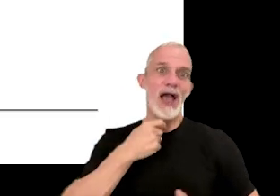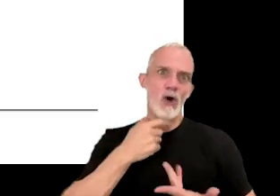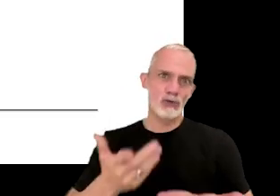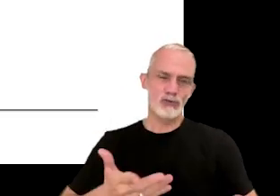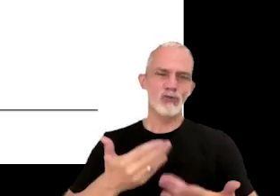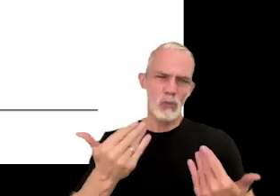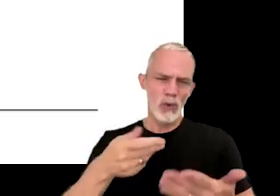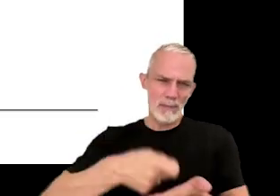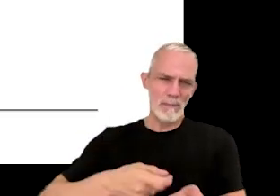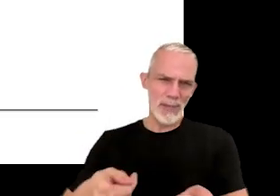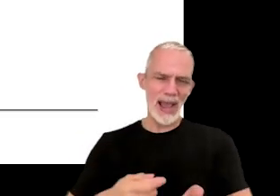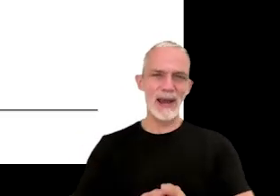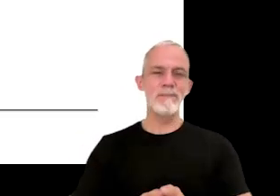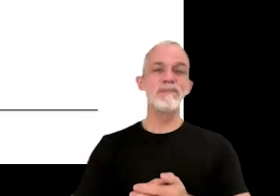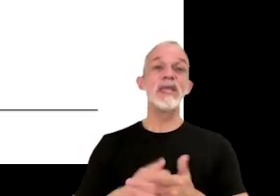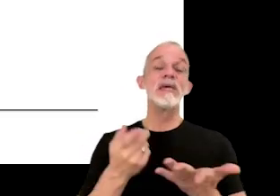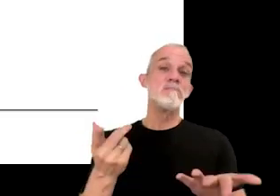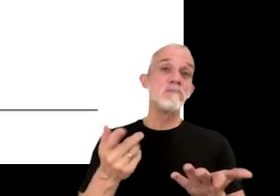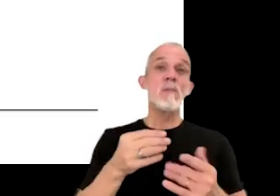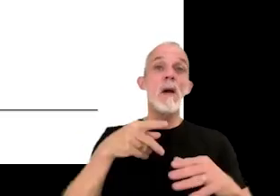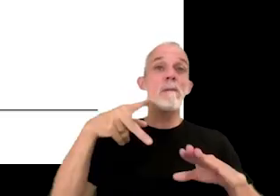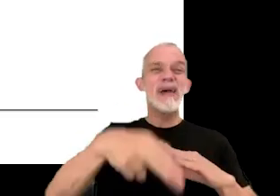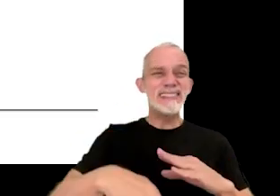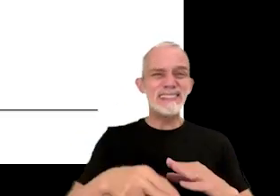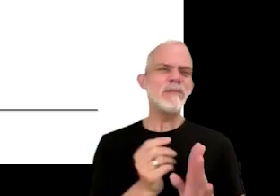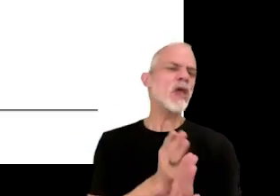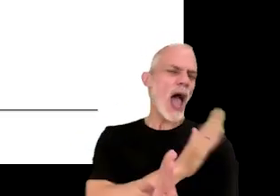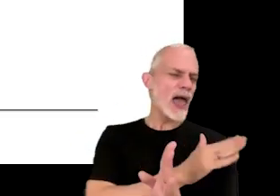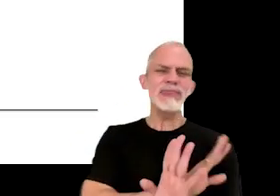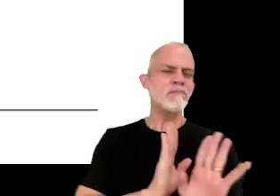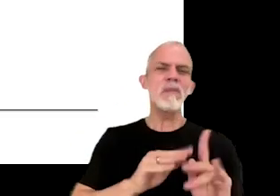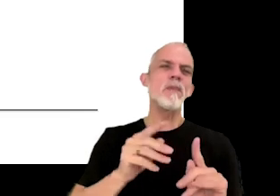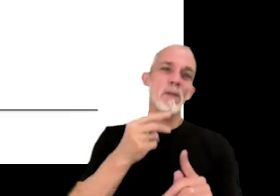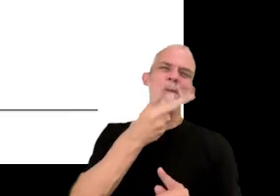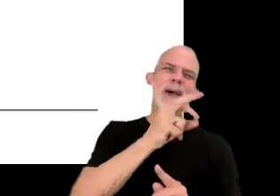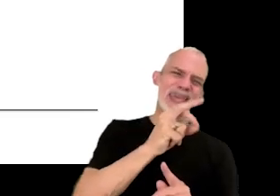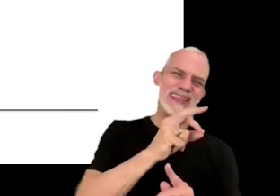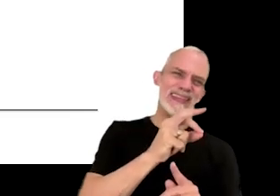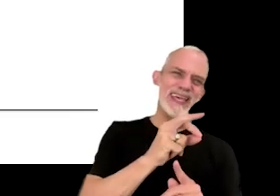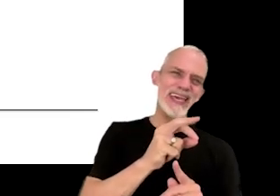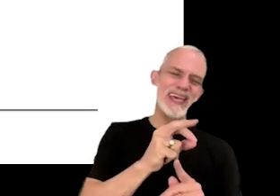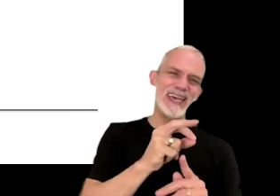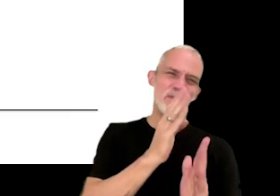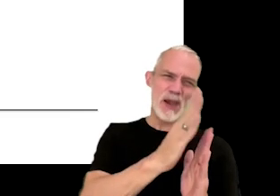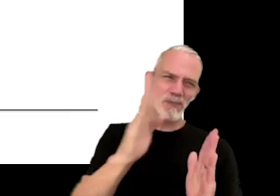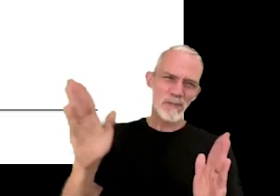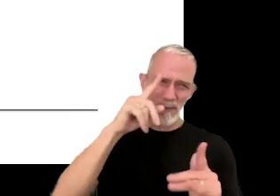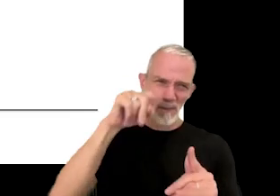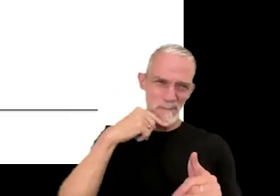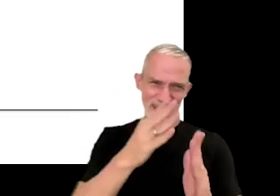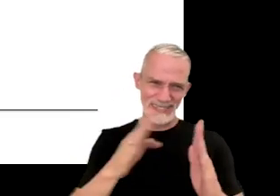agosto, más allá de que los vencimientos son los días 20 de cada mes.